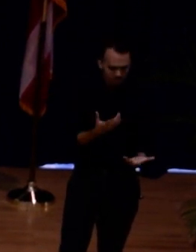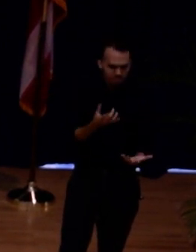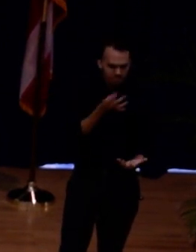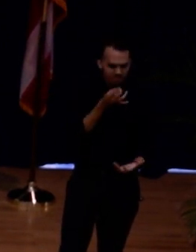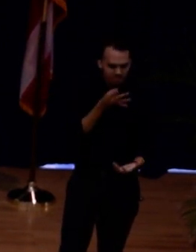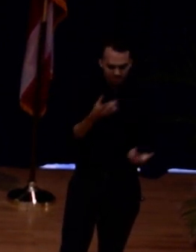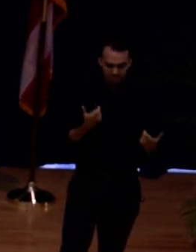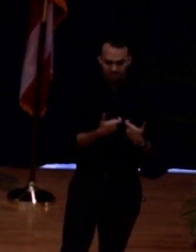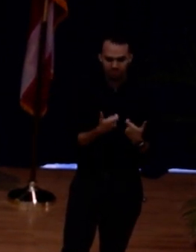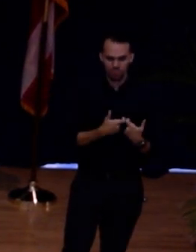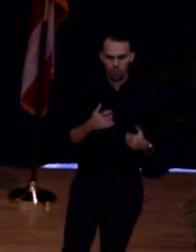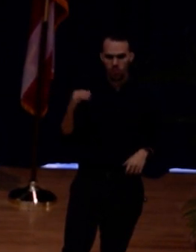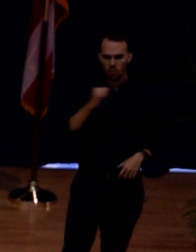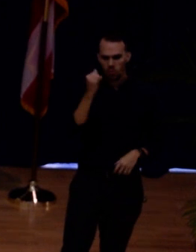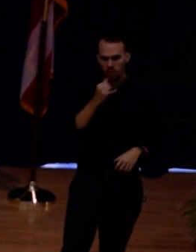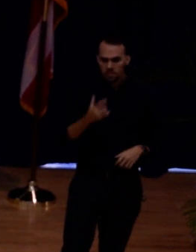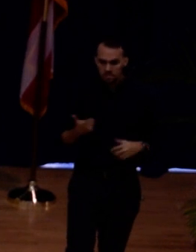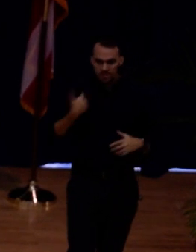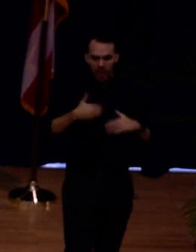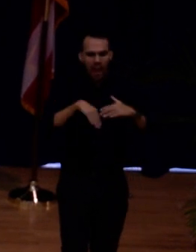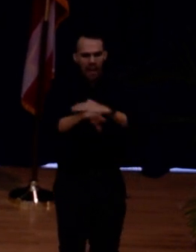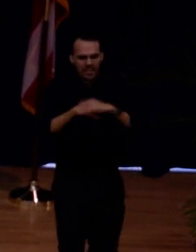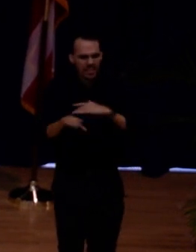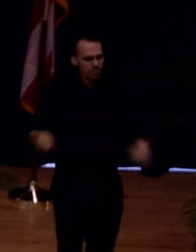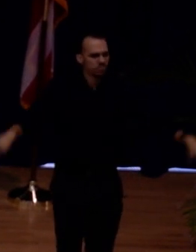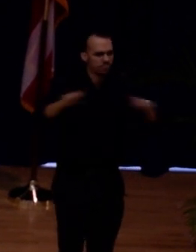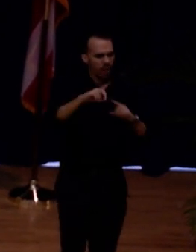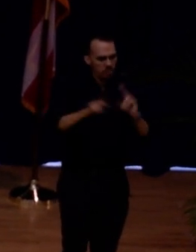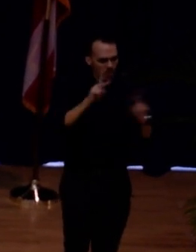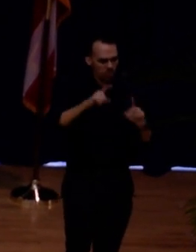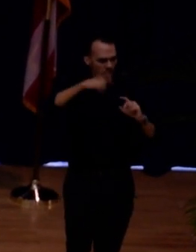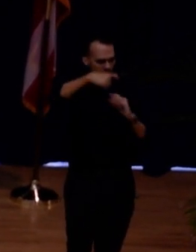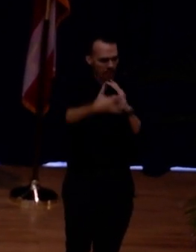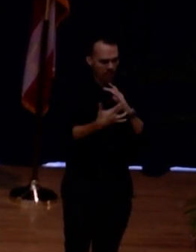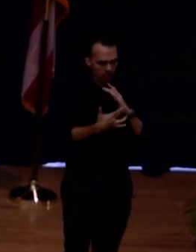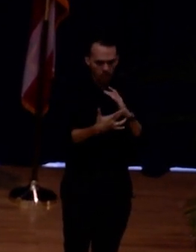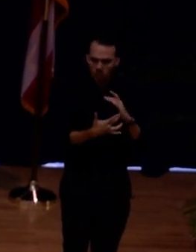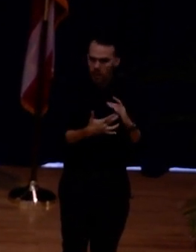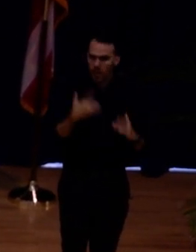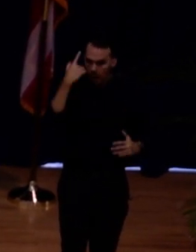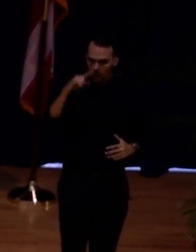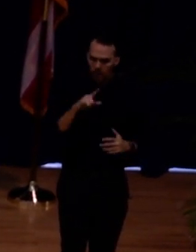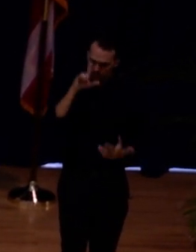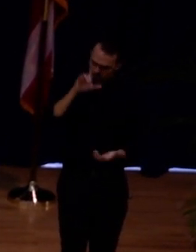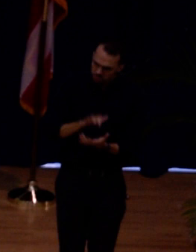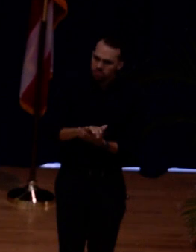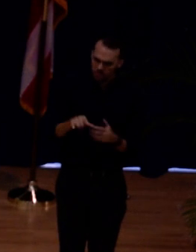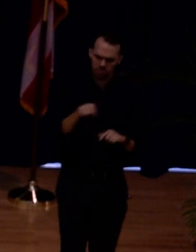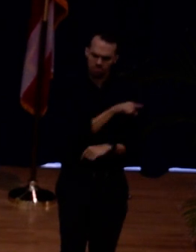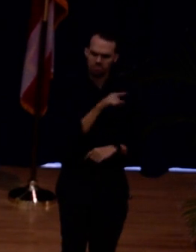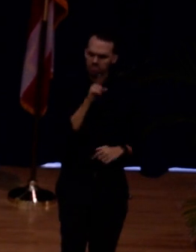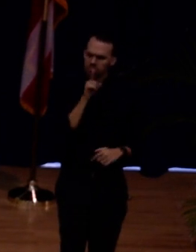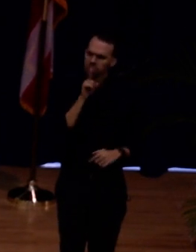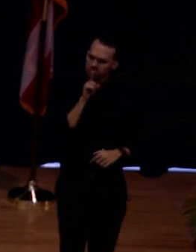Y me recordó eso mismo, el acceso que necesita tener la gente a esta tecnología para poder creer que es